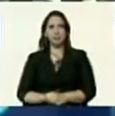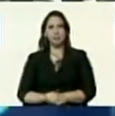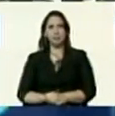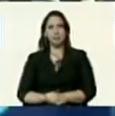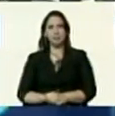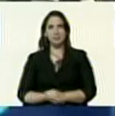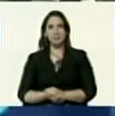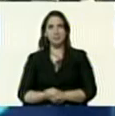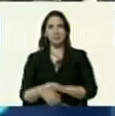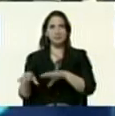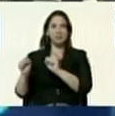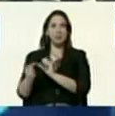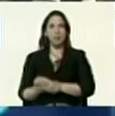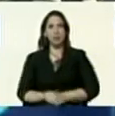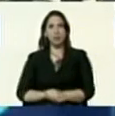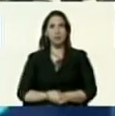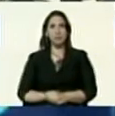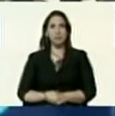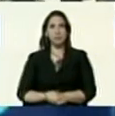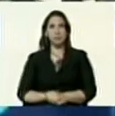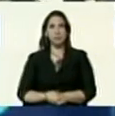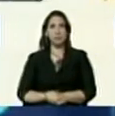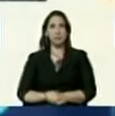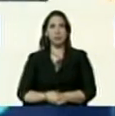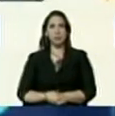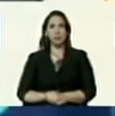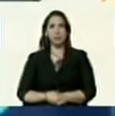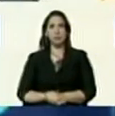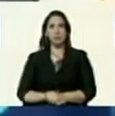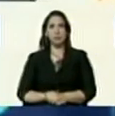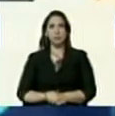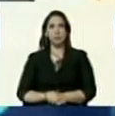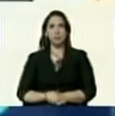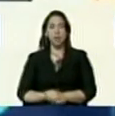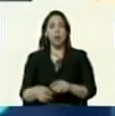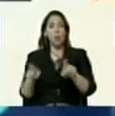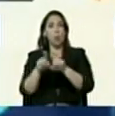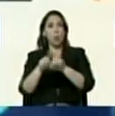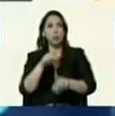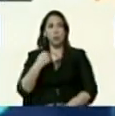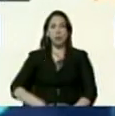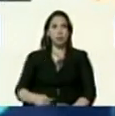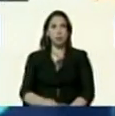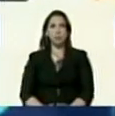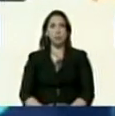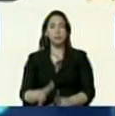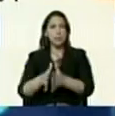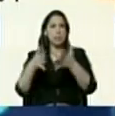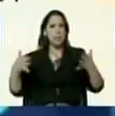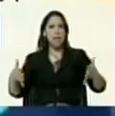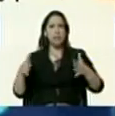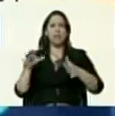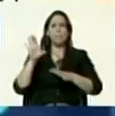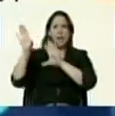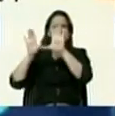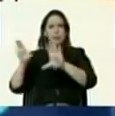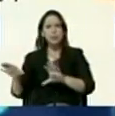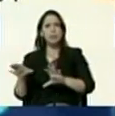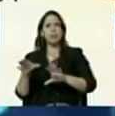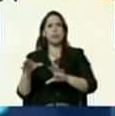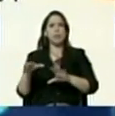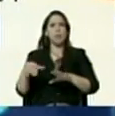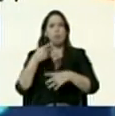imperio. Esa es la clave, al igual que China. Son grandes potencias políticas, diplomáticas,